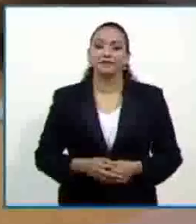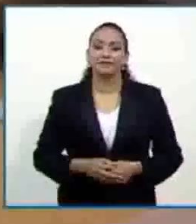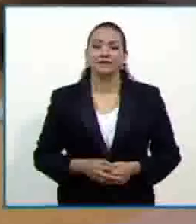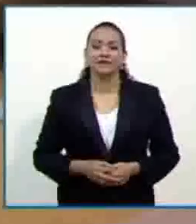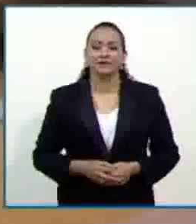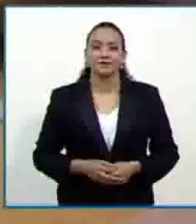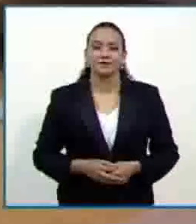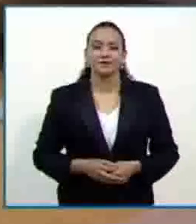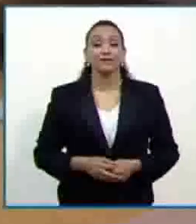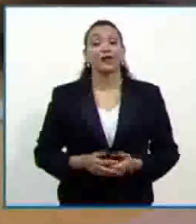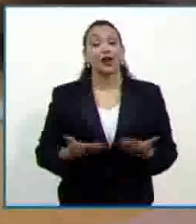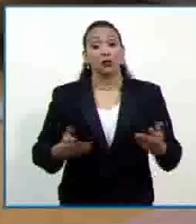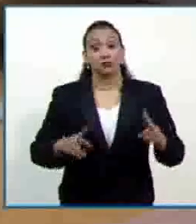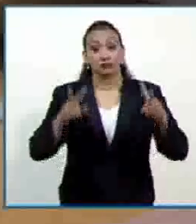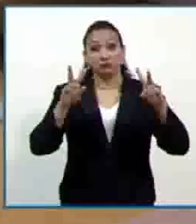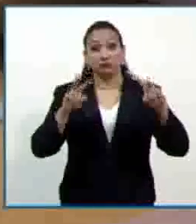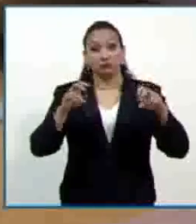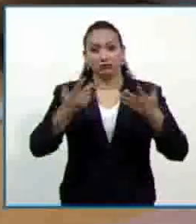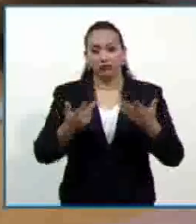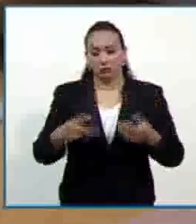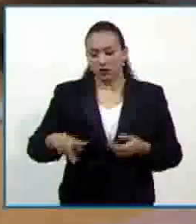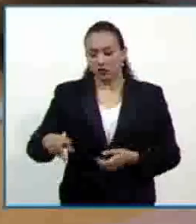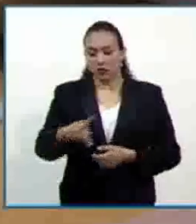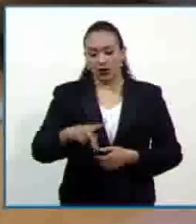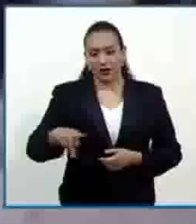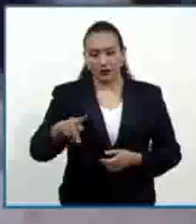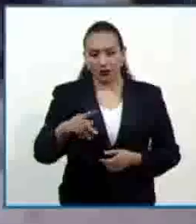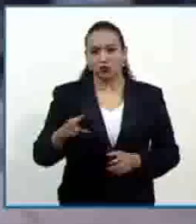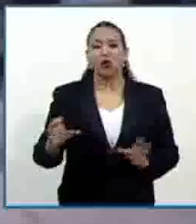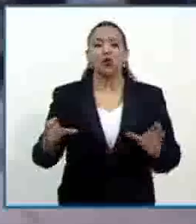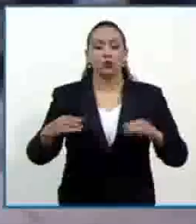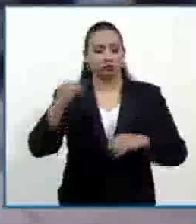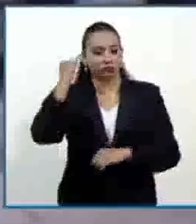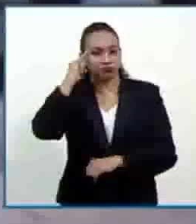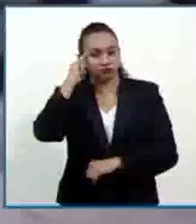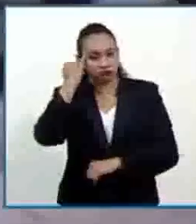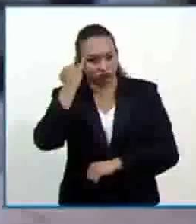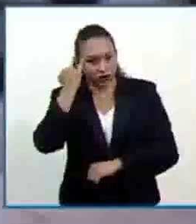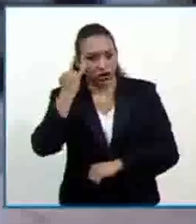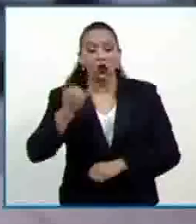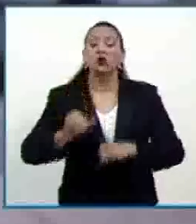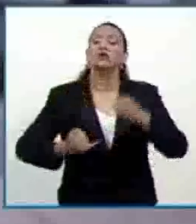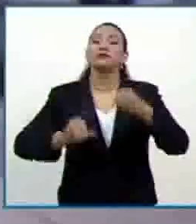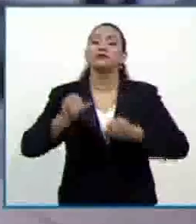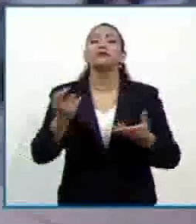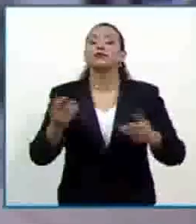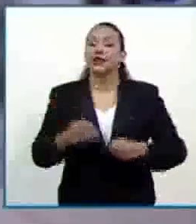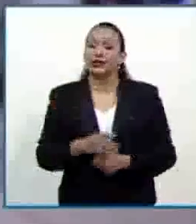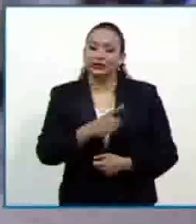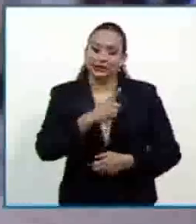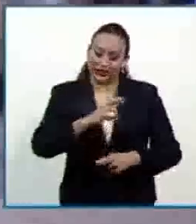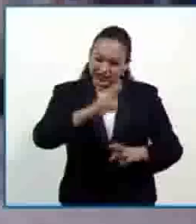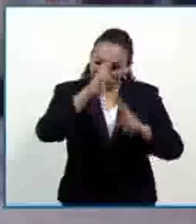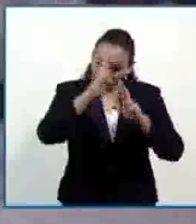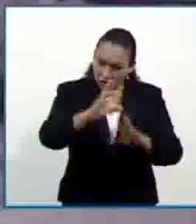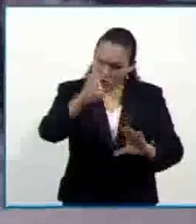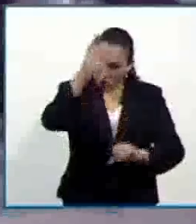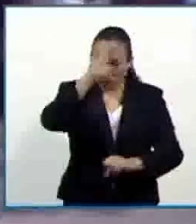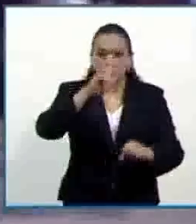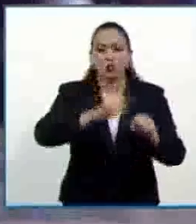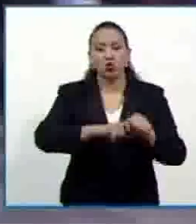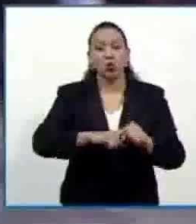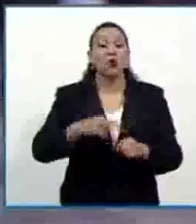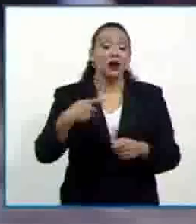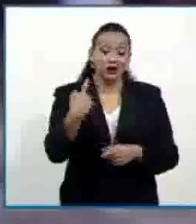Y en los casos que involucran a personas de pueblos y comunidades indígenas, las personas juzgadoras deben respetar los usos y costumbres de